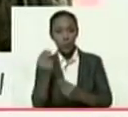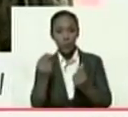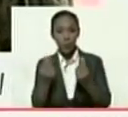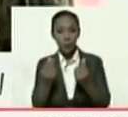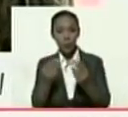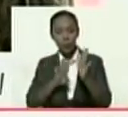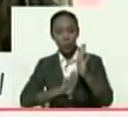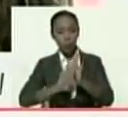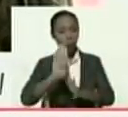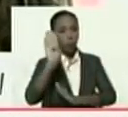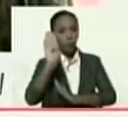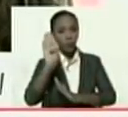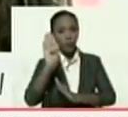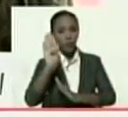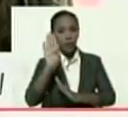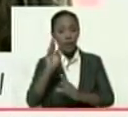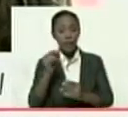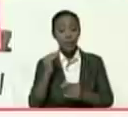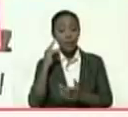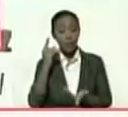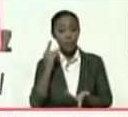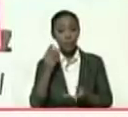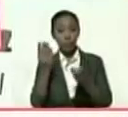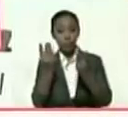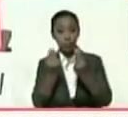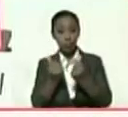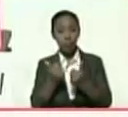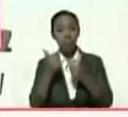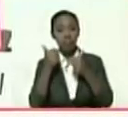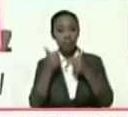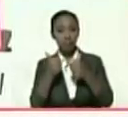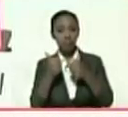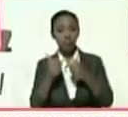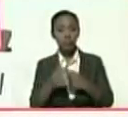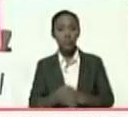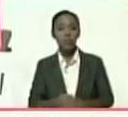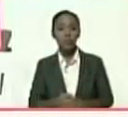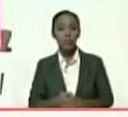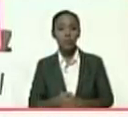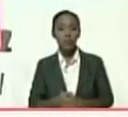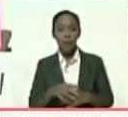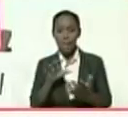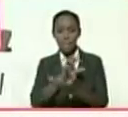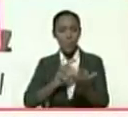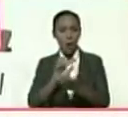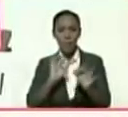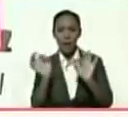económico, de índices, lo que queda demostrado que el problema no es de índices